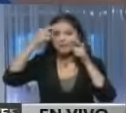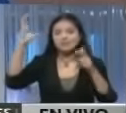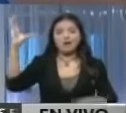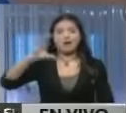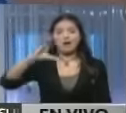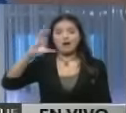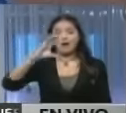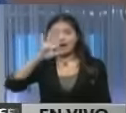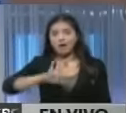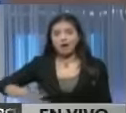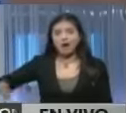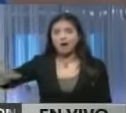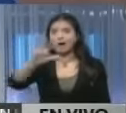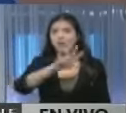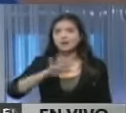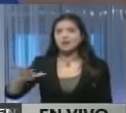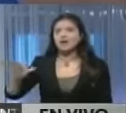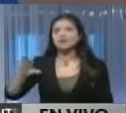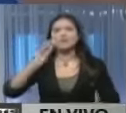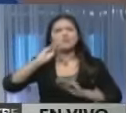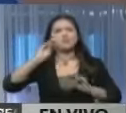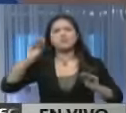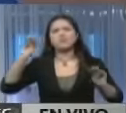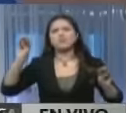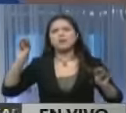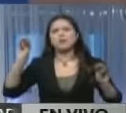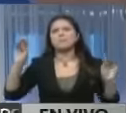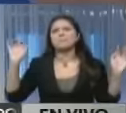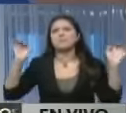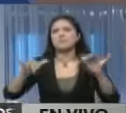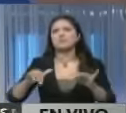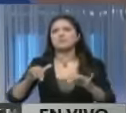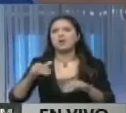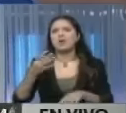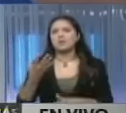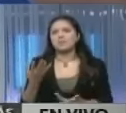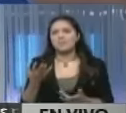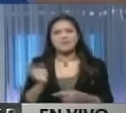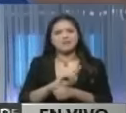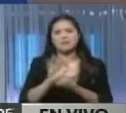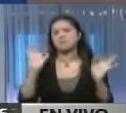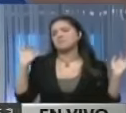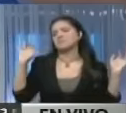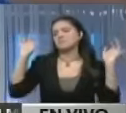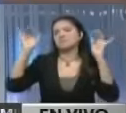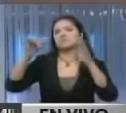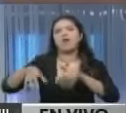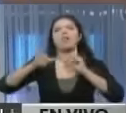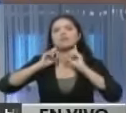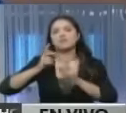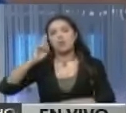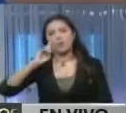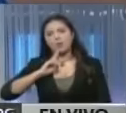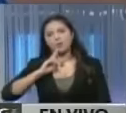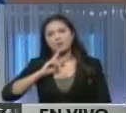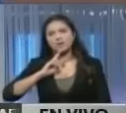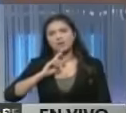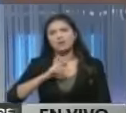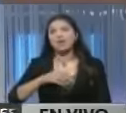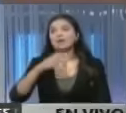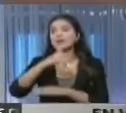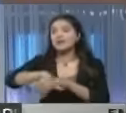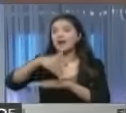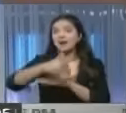Caracas, en apenas con una convocatoria que no alcanzó las 40 horas, salió a la Avenida Bolívar y sus